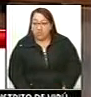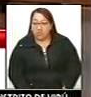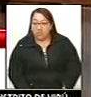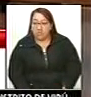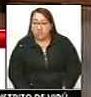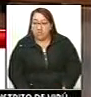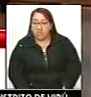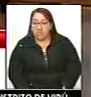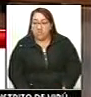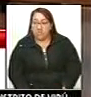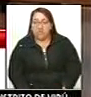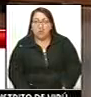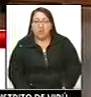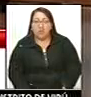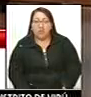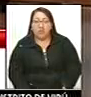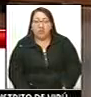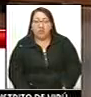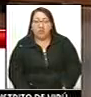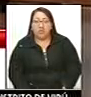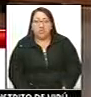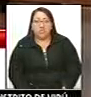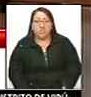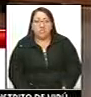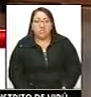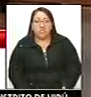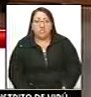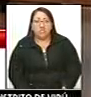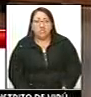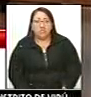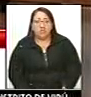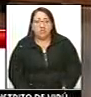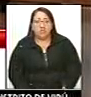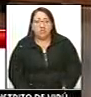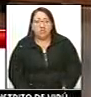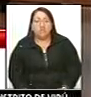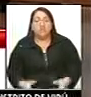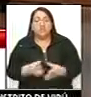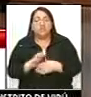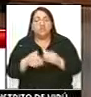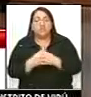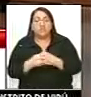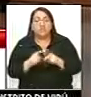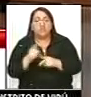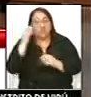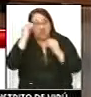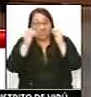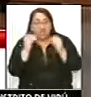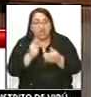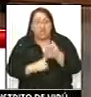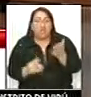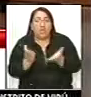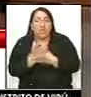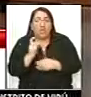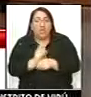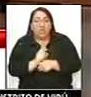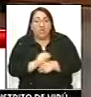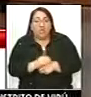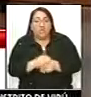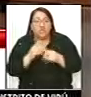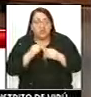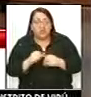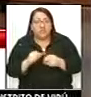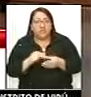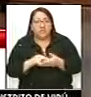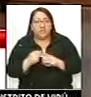universidad ahora ya no te toma examen, te toma una entrevista personal y que tengas 14, seguimos pensando que la educación sigue